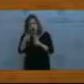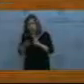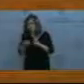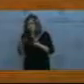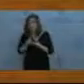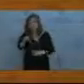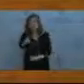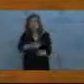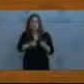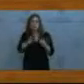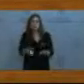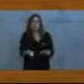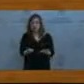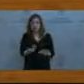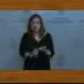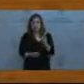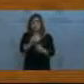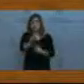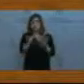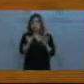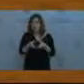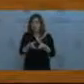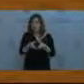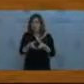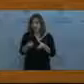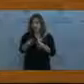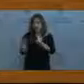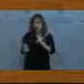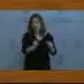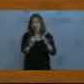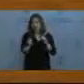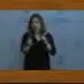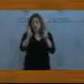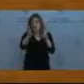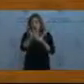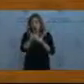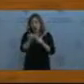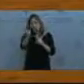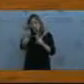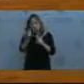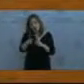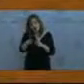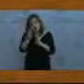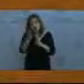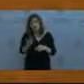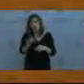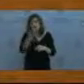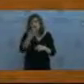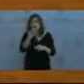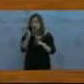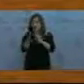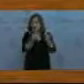el problema es que algunos grupos han llevado este debate al terreno ideológico cuando no lo es. Y cuando se lleva el debate al terreno